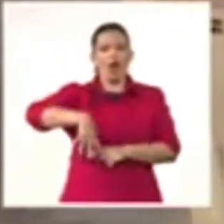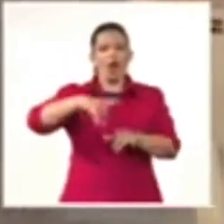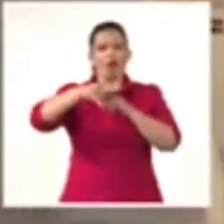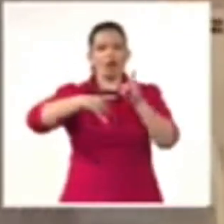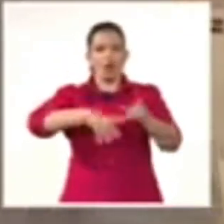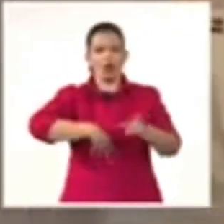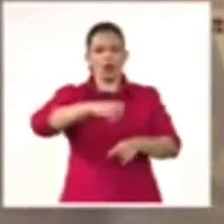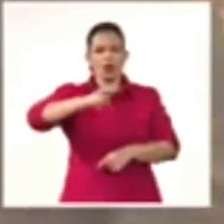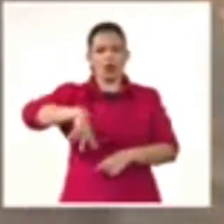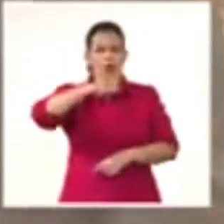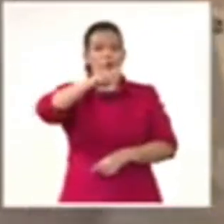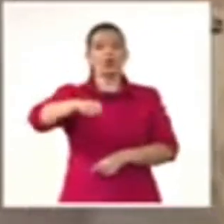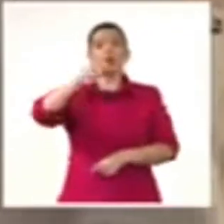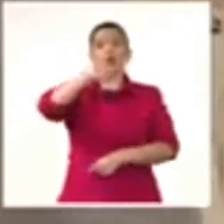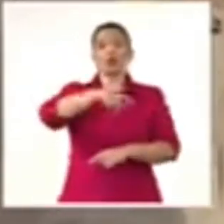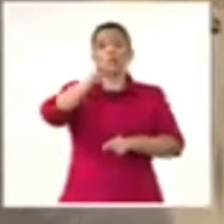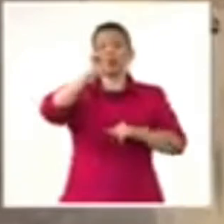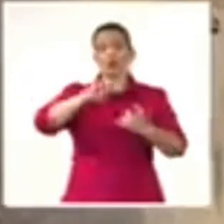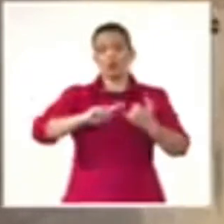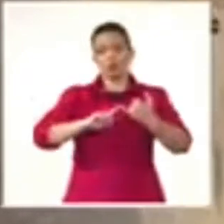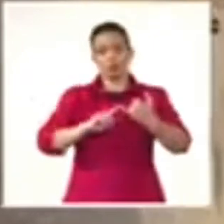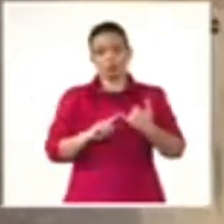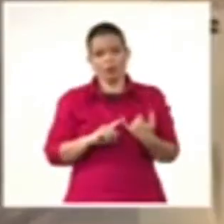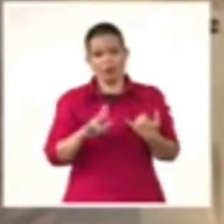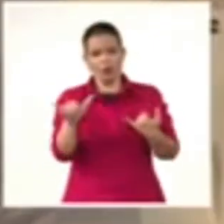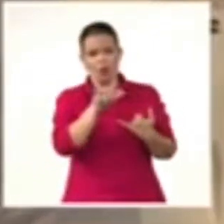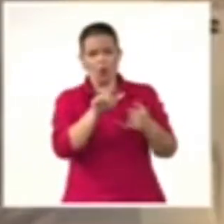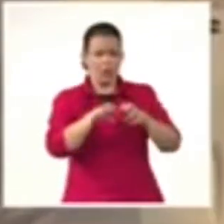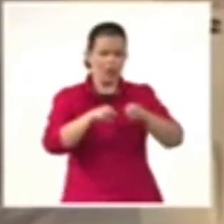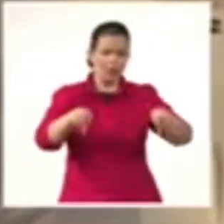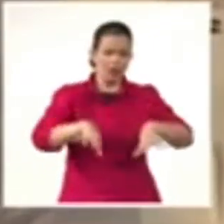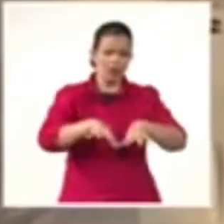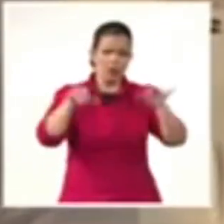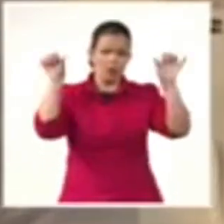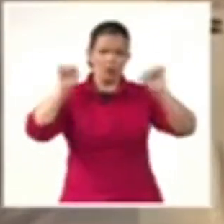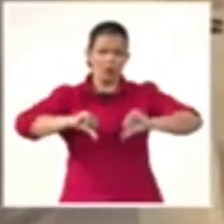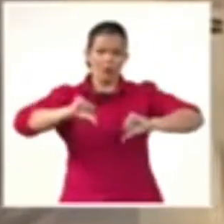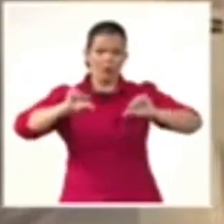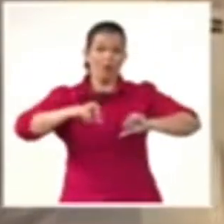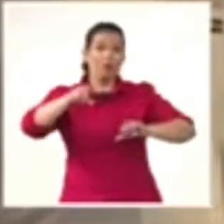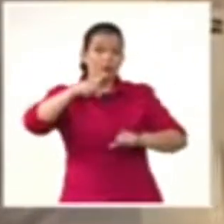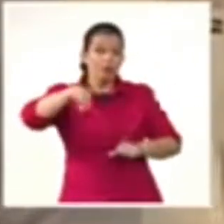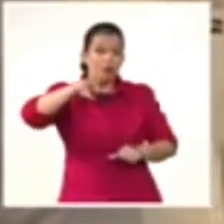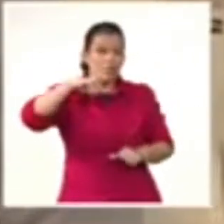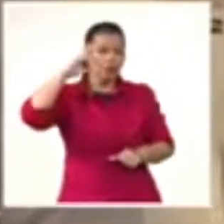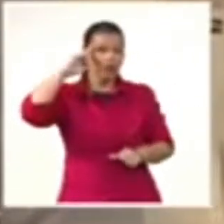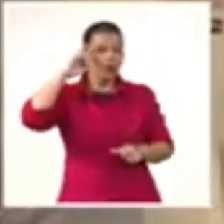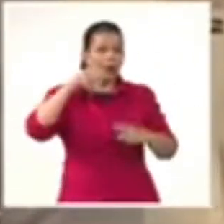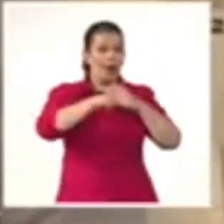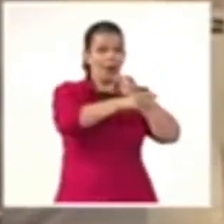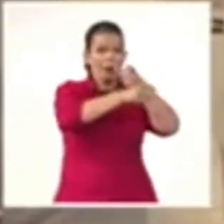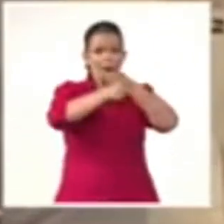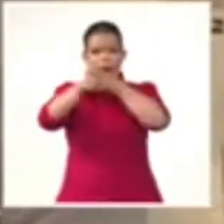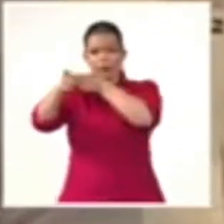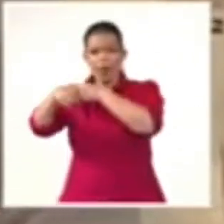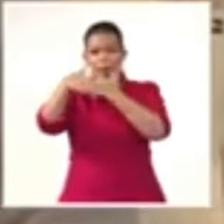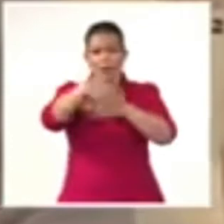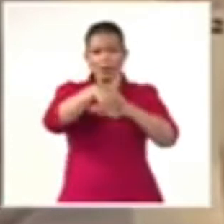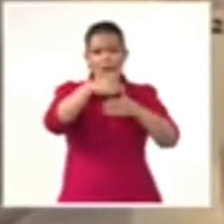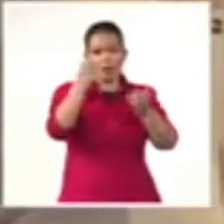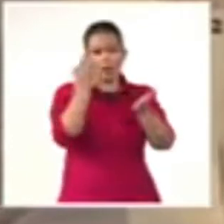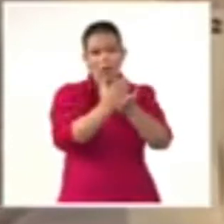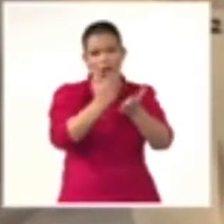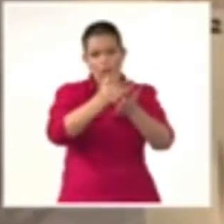mundial frente a la epidemia de tiroteos y masacres en las escuelas y lugares públicos. Pocas